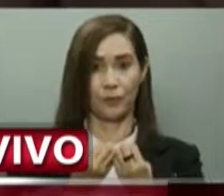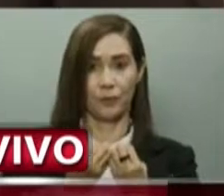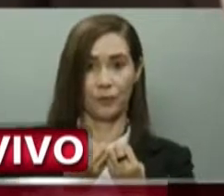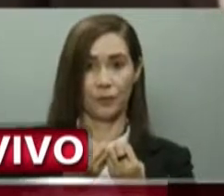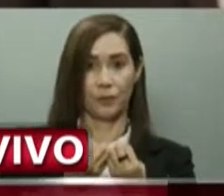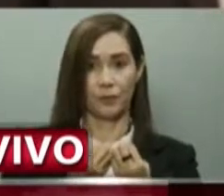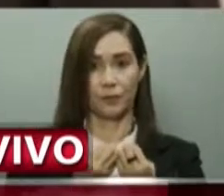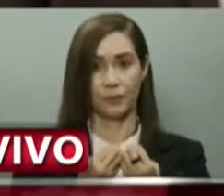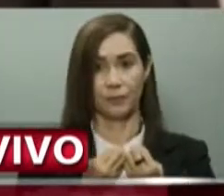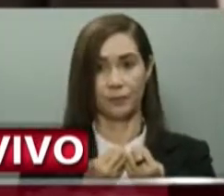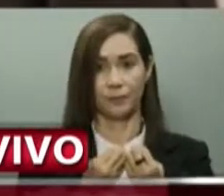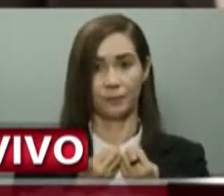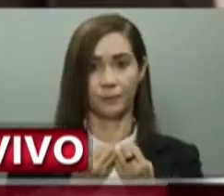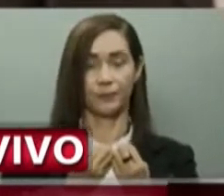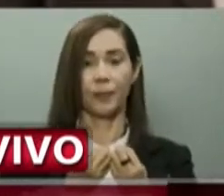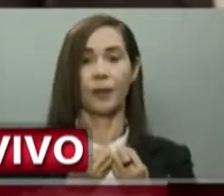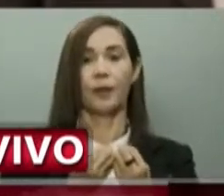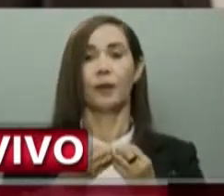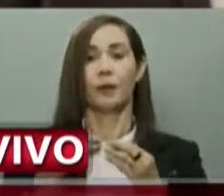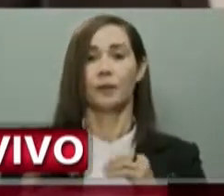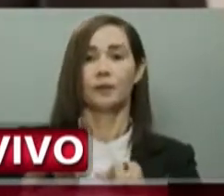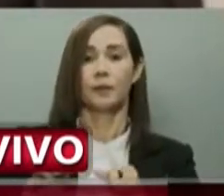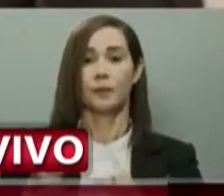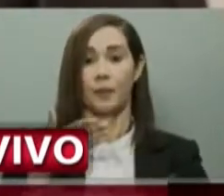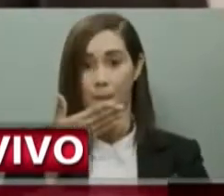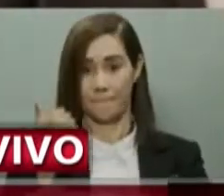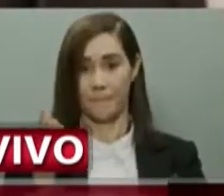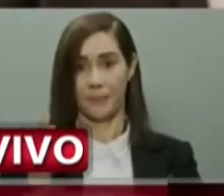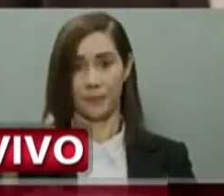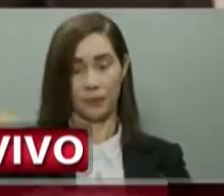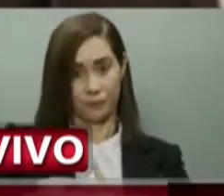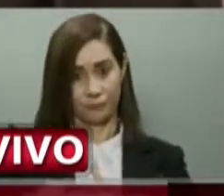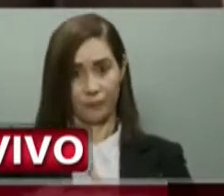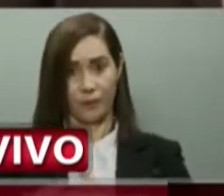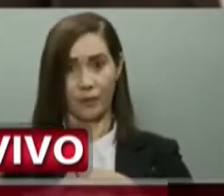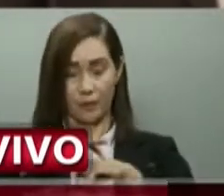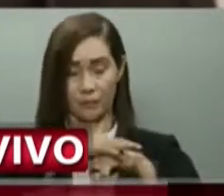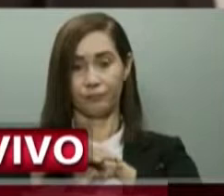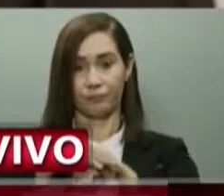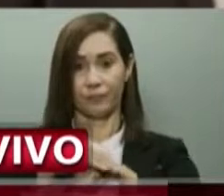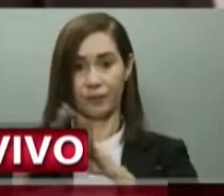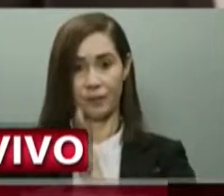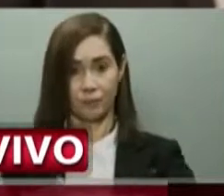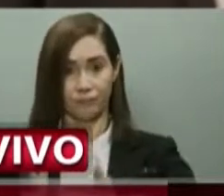el ofrecimiento de semillas mejoradas, preparación de tierra,